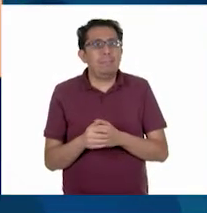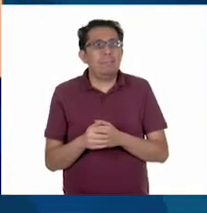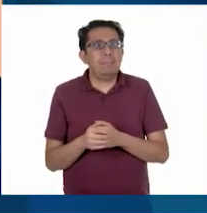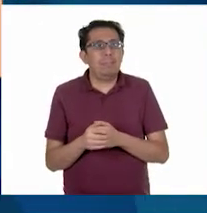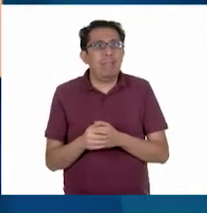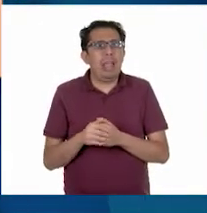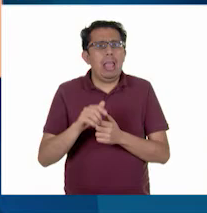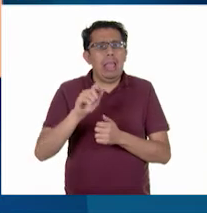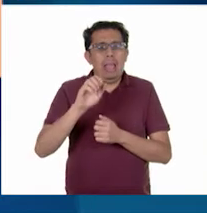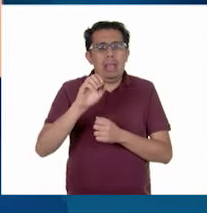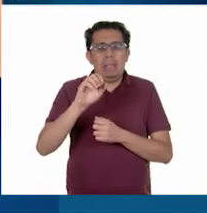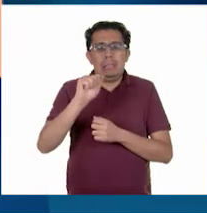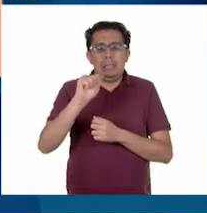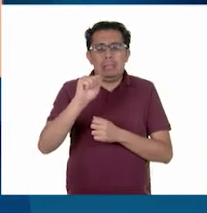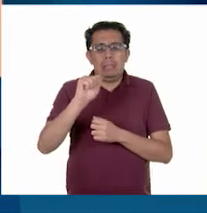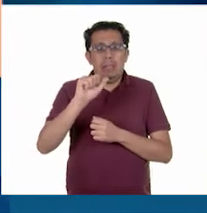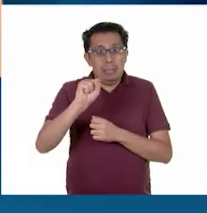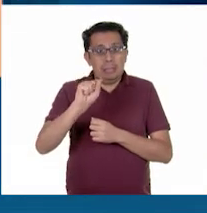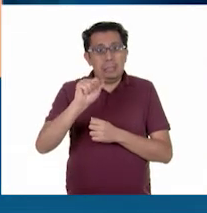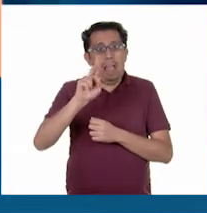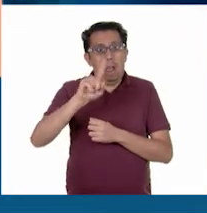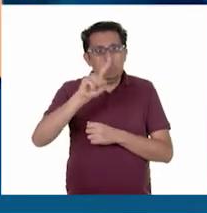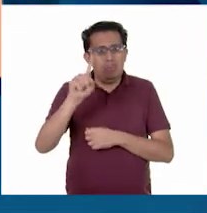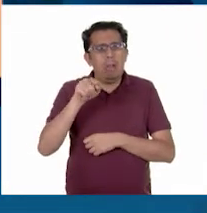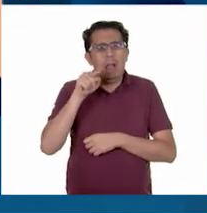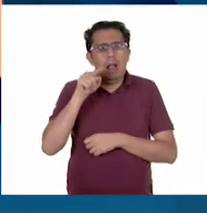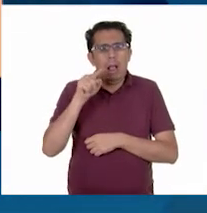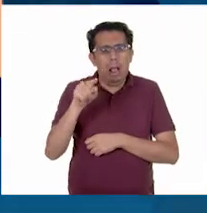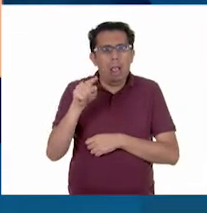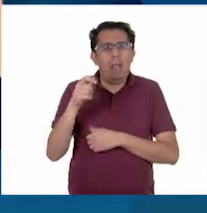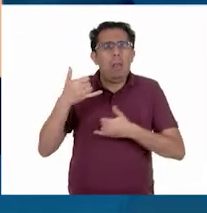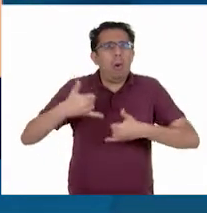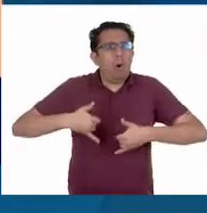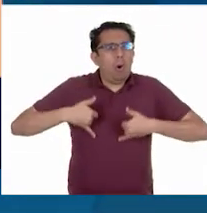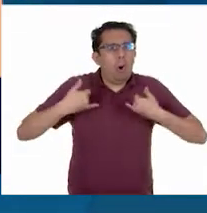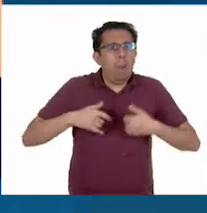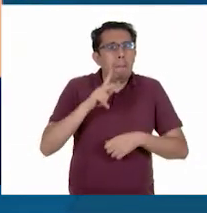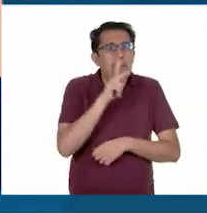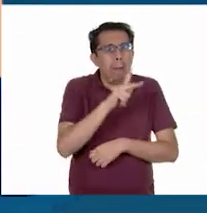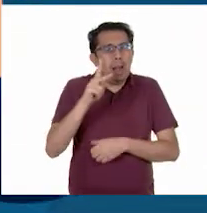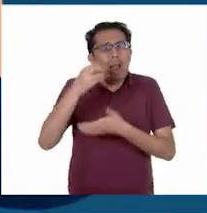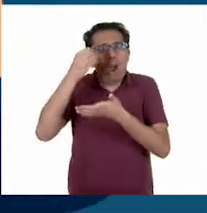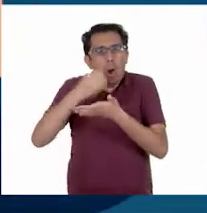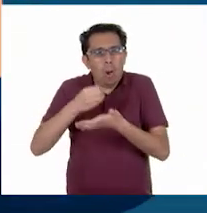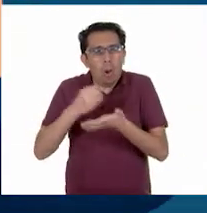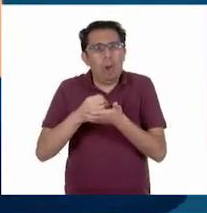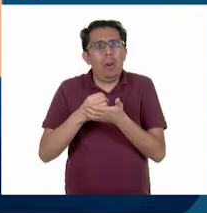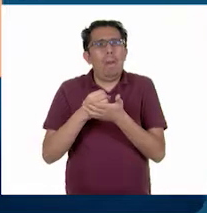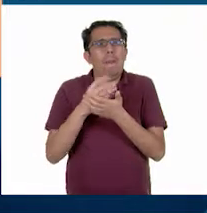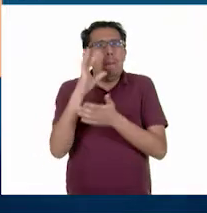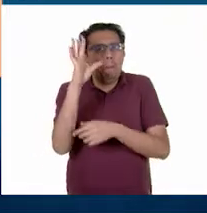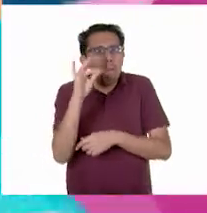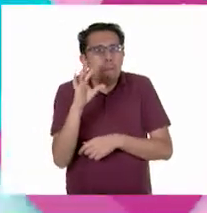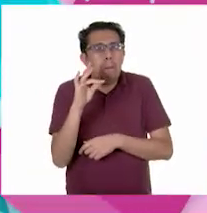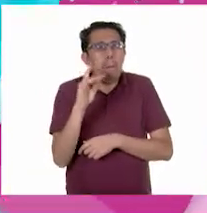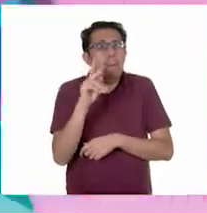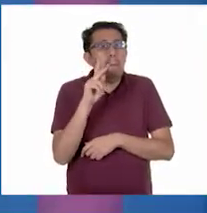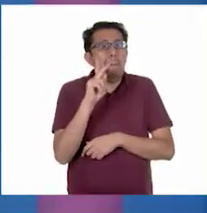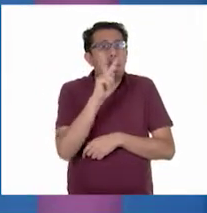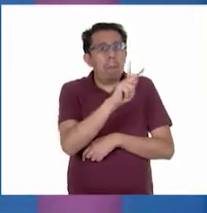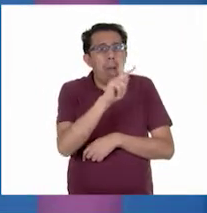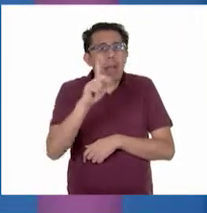El saus. Tierno saus, casi oro, casi ámbar, casi luz.